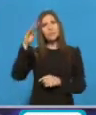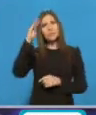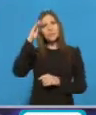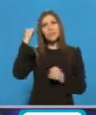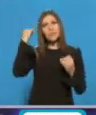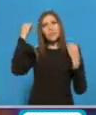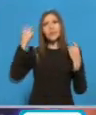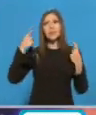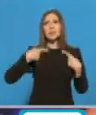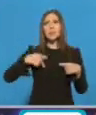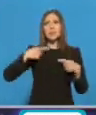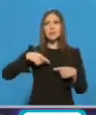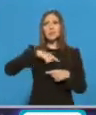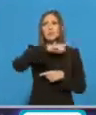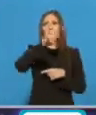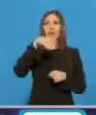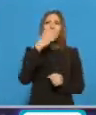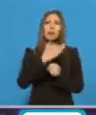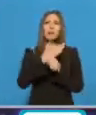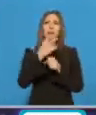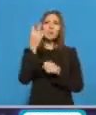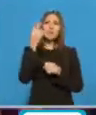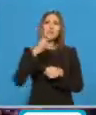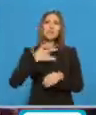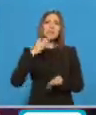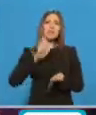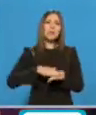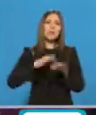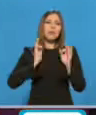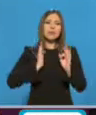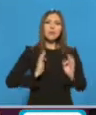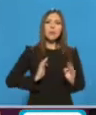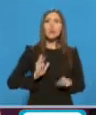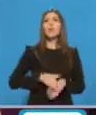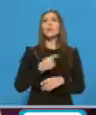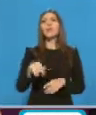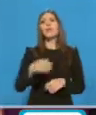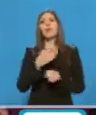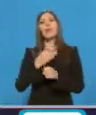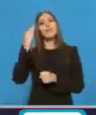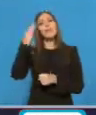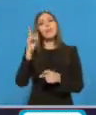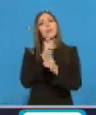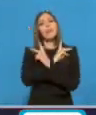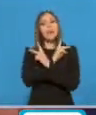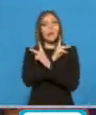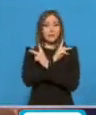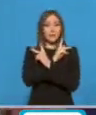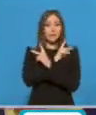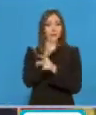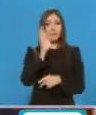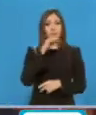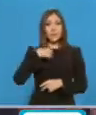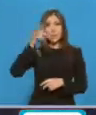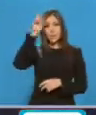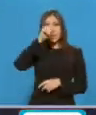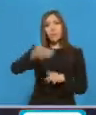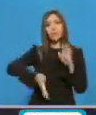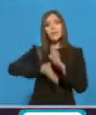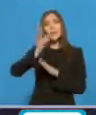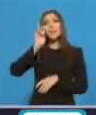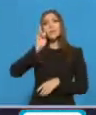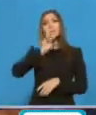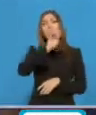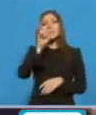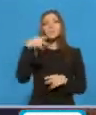este programa, que ahorita está más relajado, ¿estamos de acuerdo? Claro, vacaciones. Bueno, yo les recomiendo que si van a ir a ver a sus